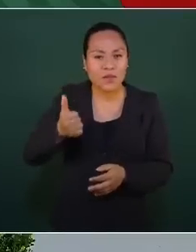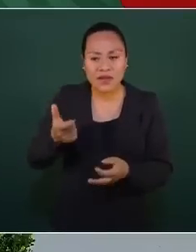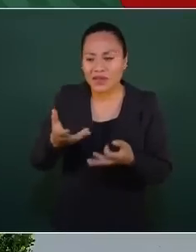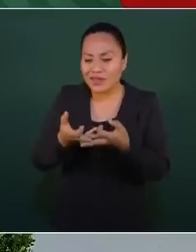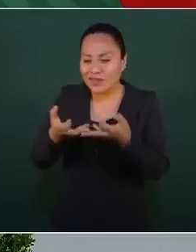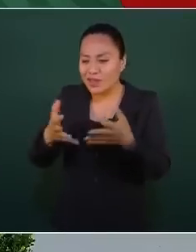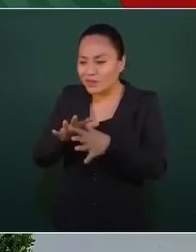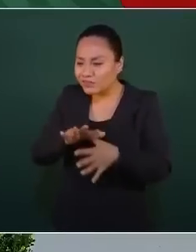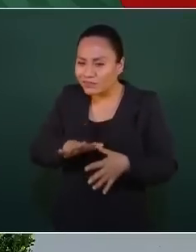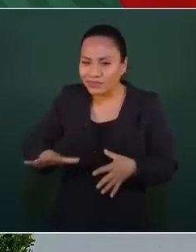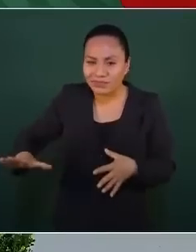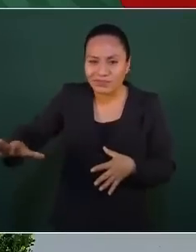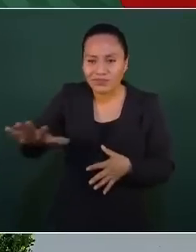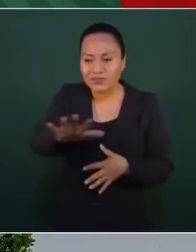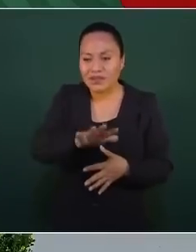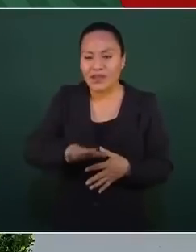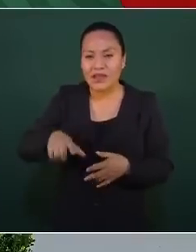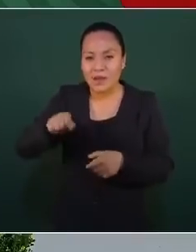en